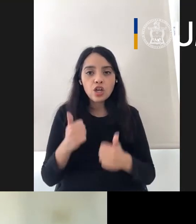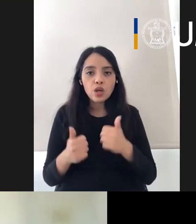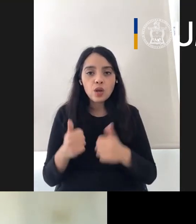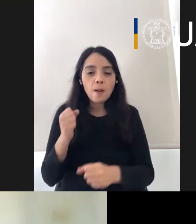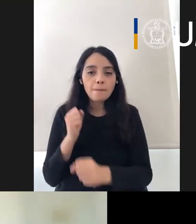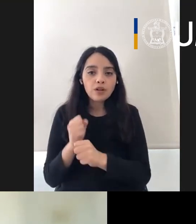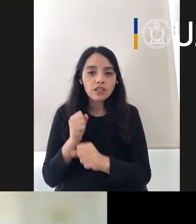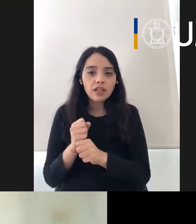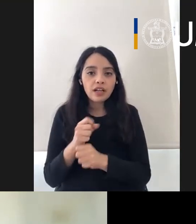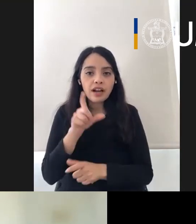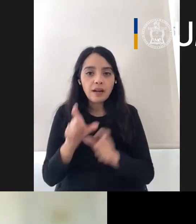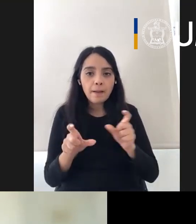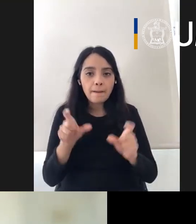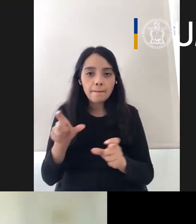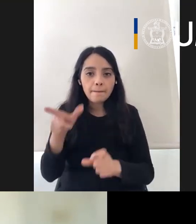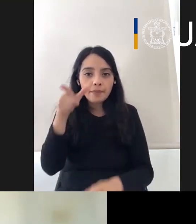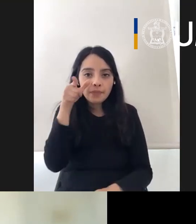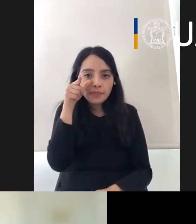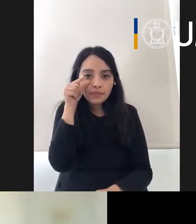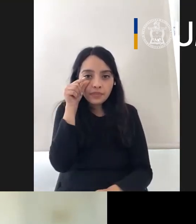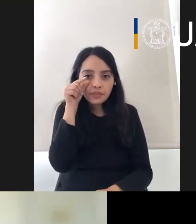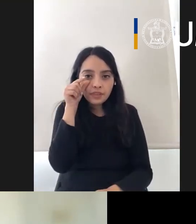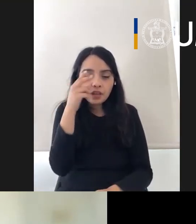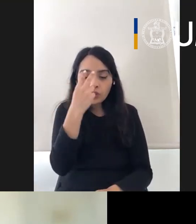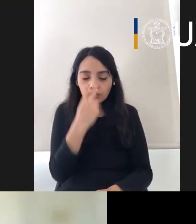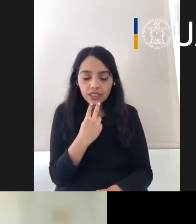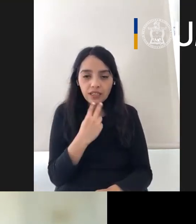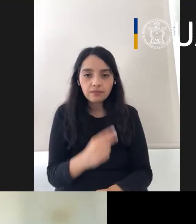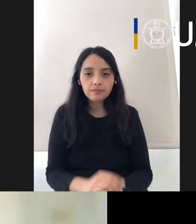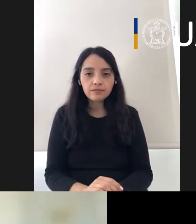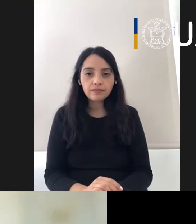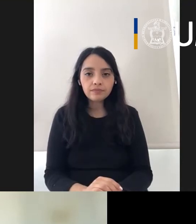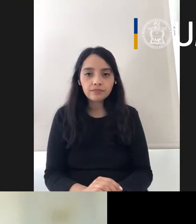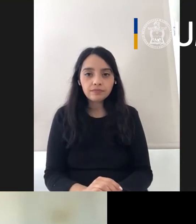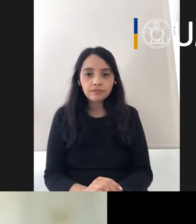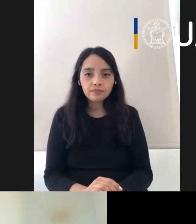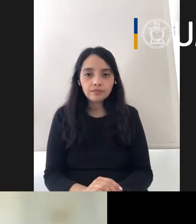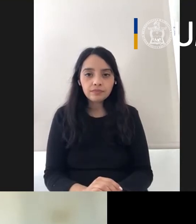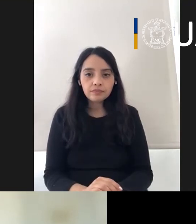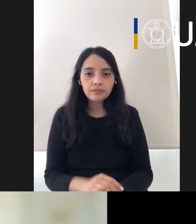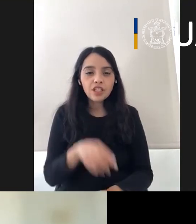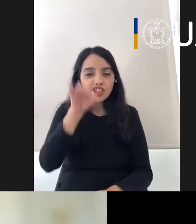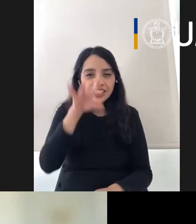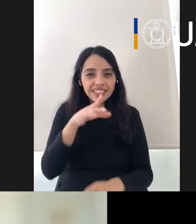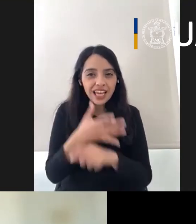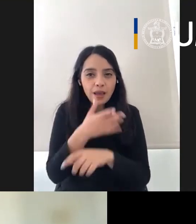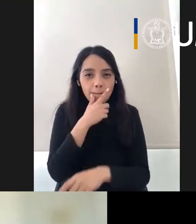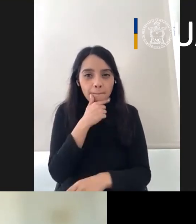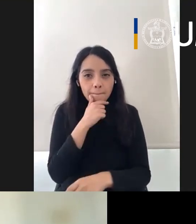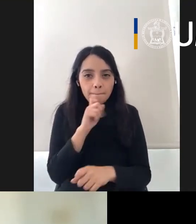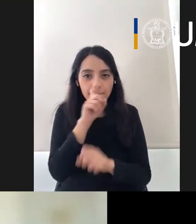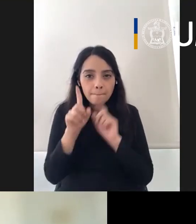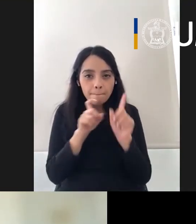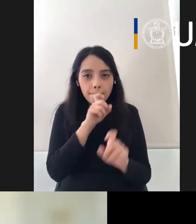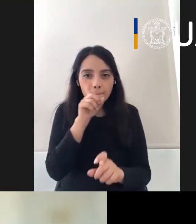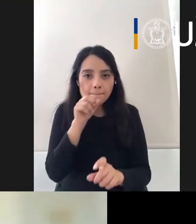con personas que tengan baja visión o ceguera. Yo sé que tienen varias preguntas que quieren realizar,